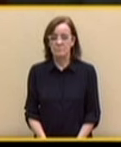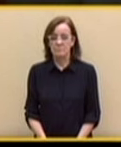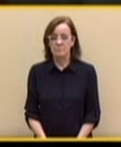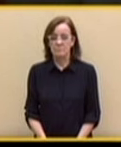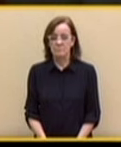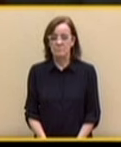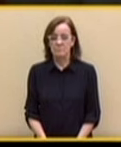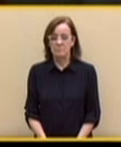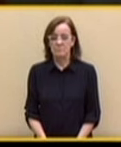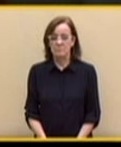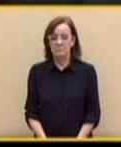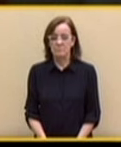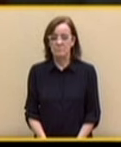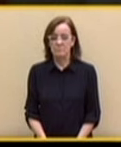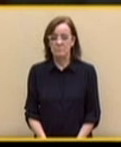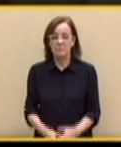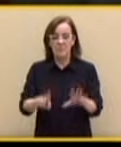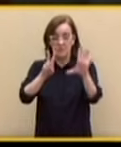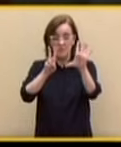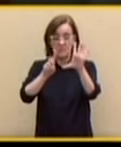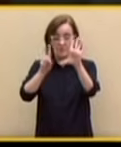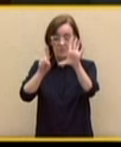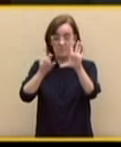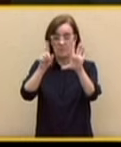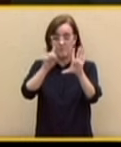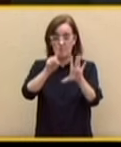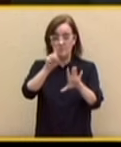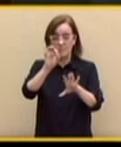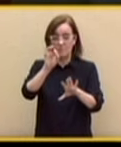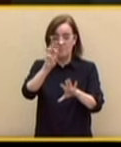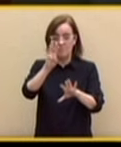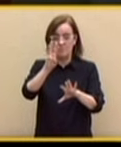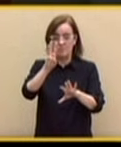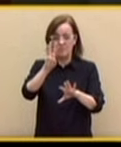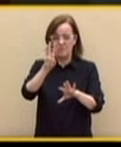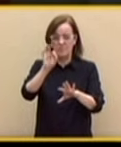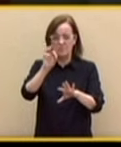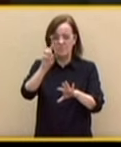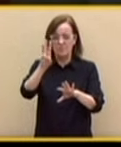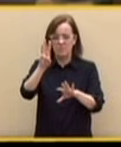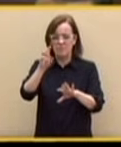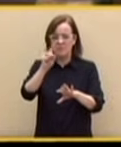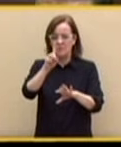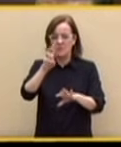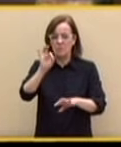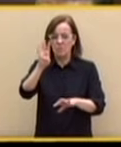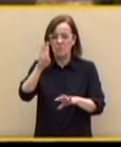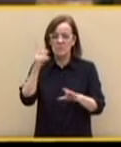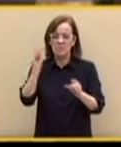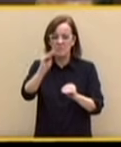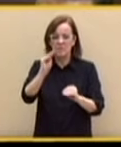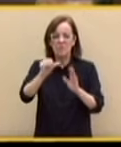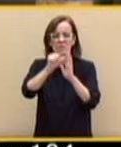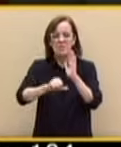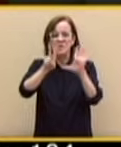Señora presidenta, el 71.3 en relación con el 103 y el 104. Señor Hernando, le recuerdo que el artículo 71